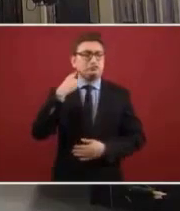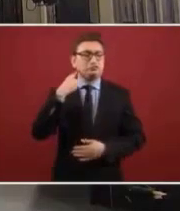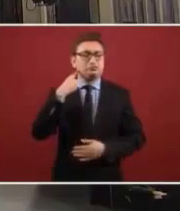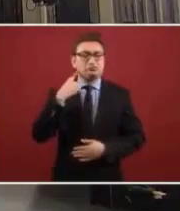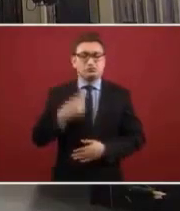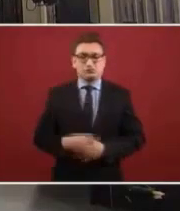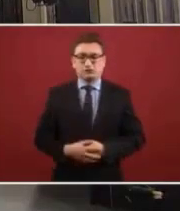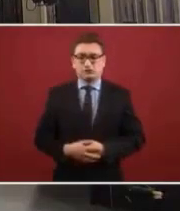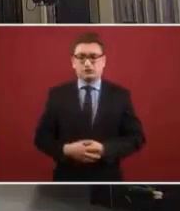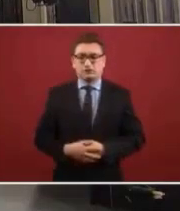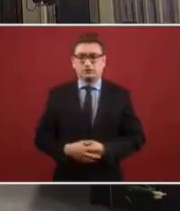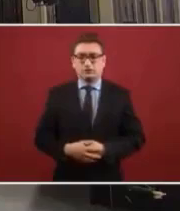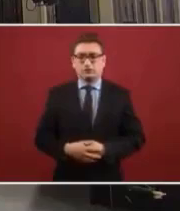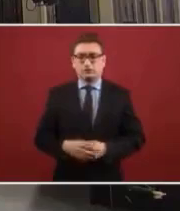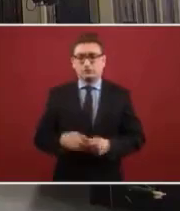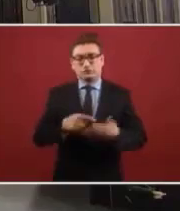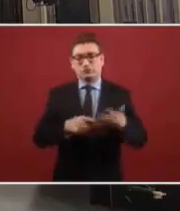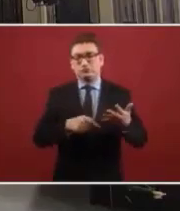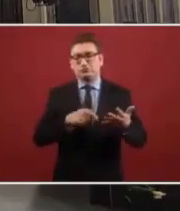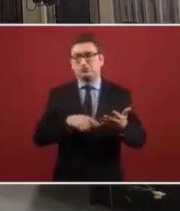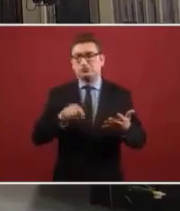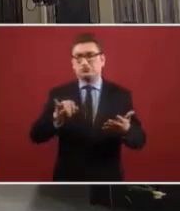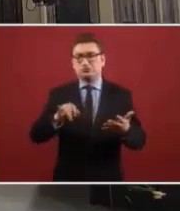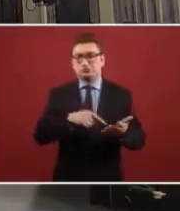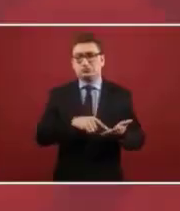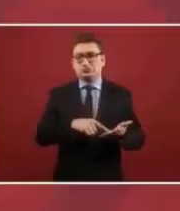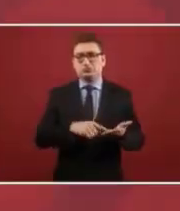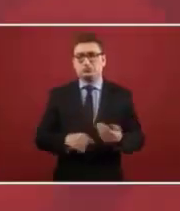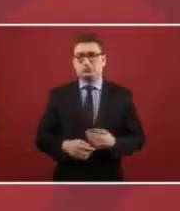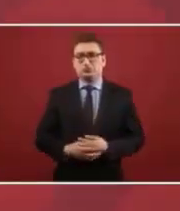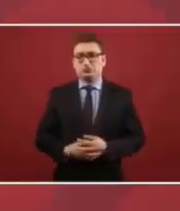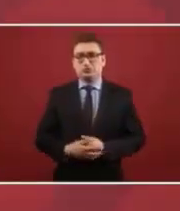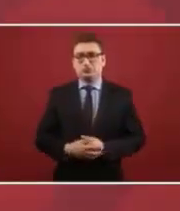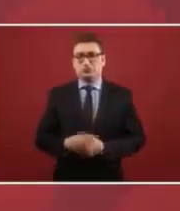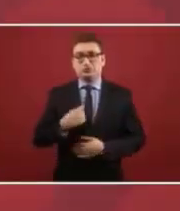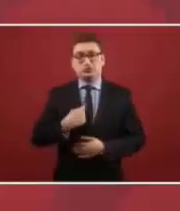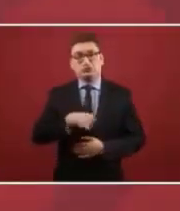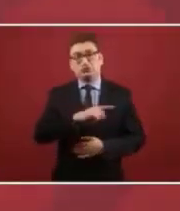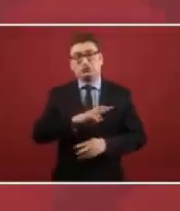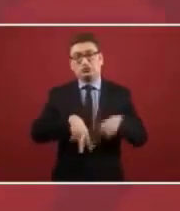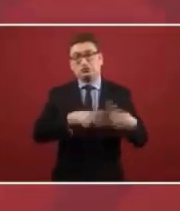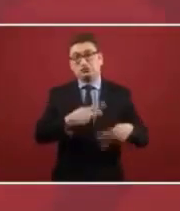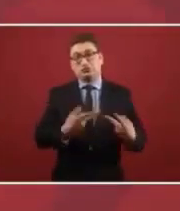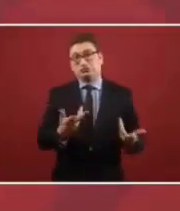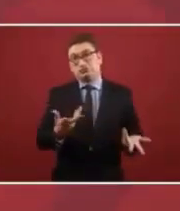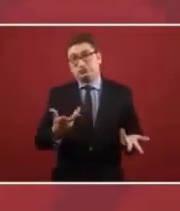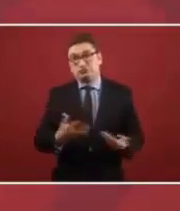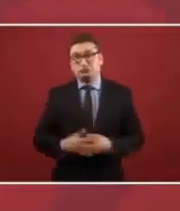si este pues voy a tener que ir